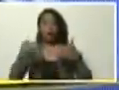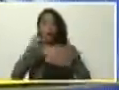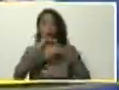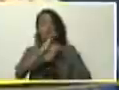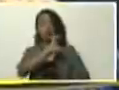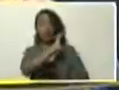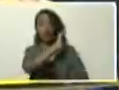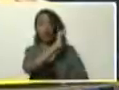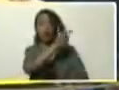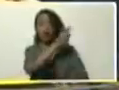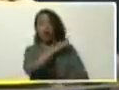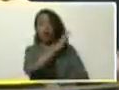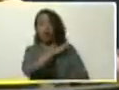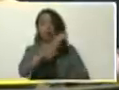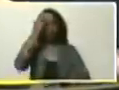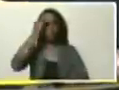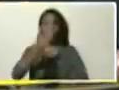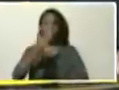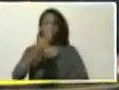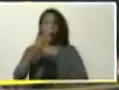Marcano Tabata,